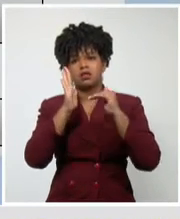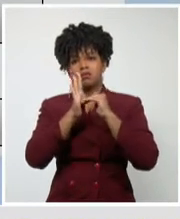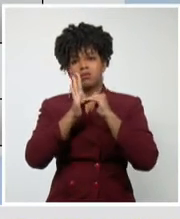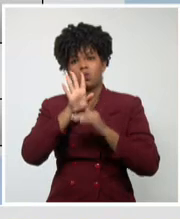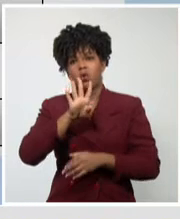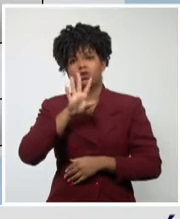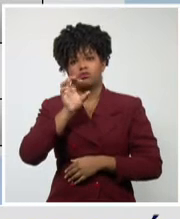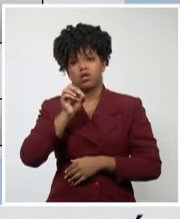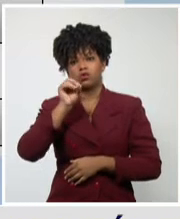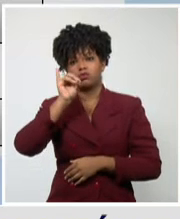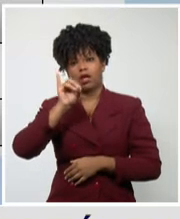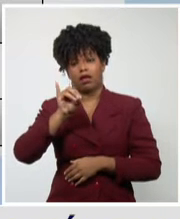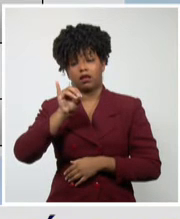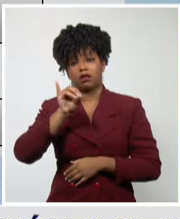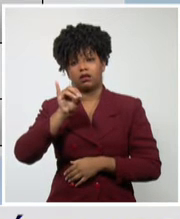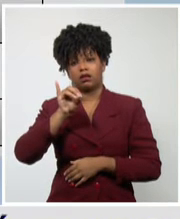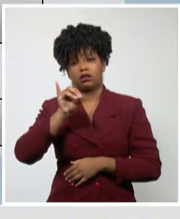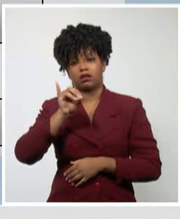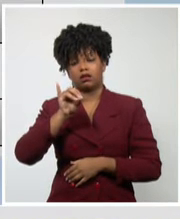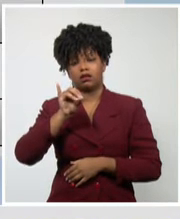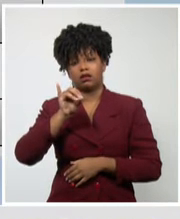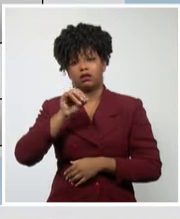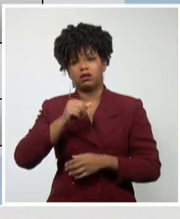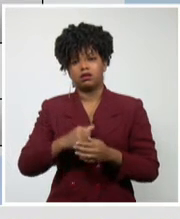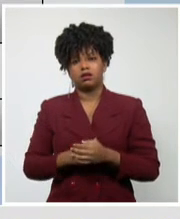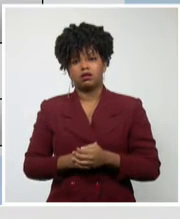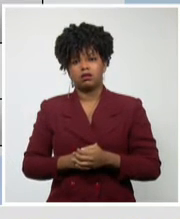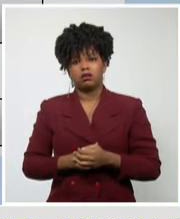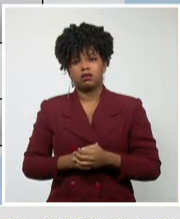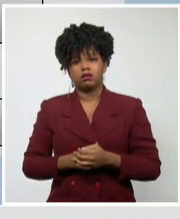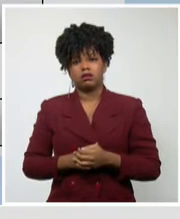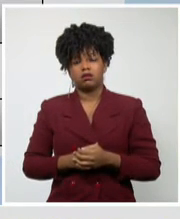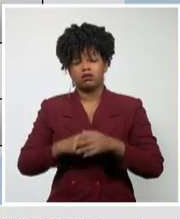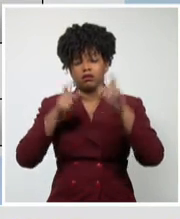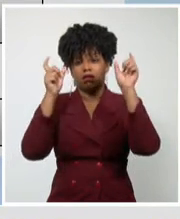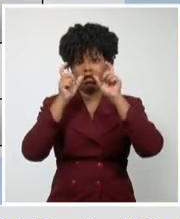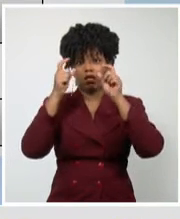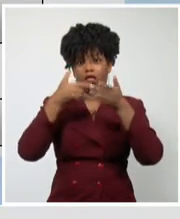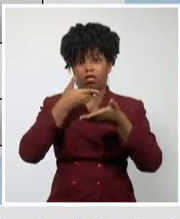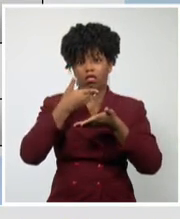77.406, se alcanza la impresionante cifra de